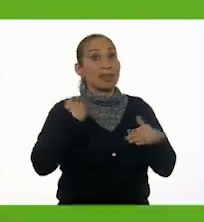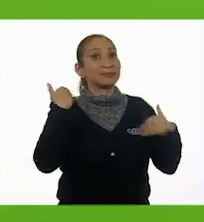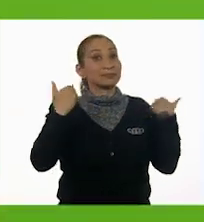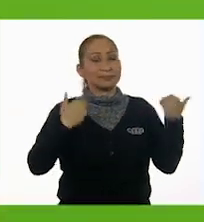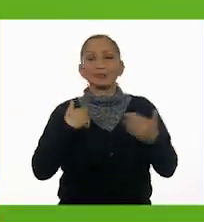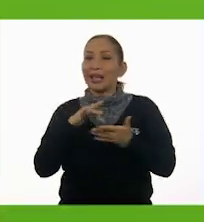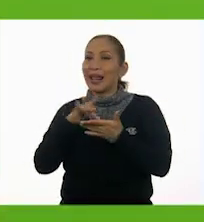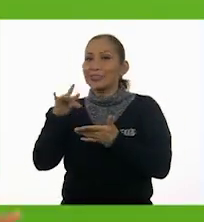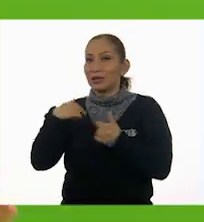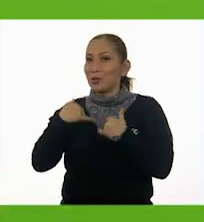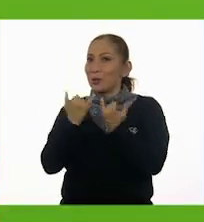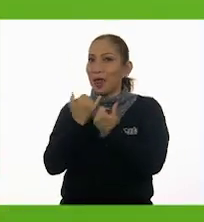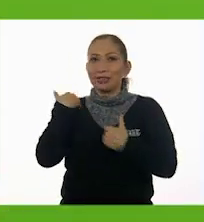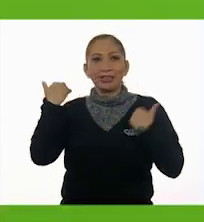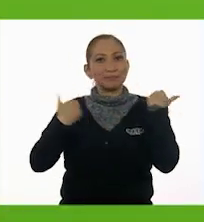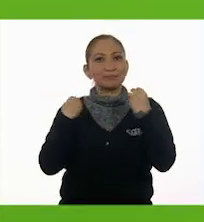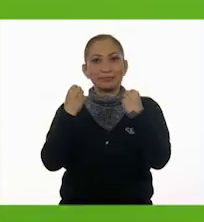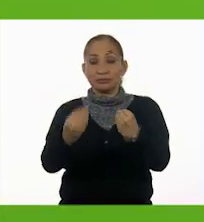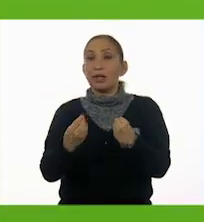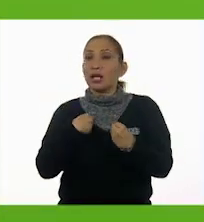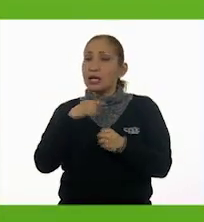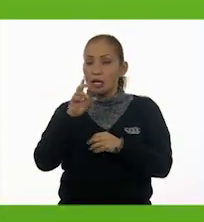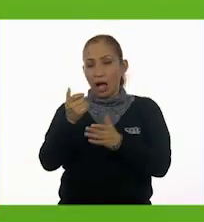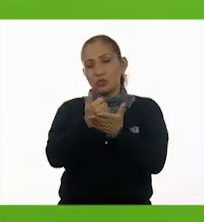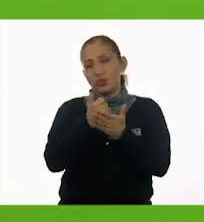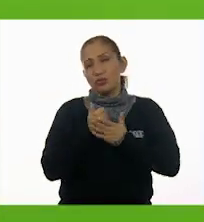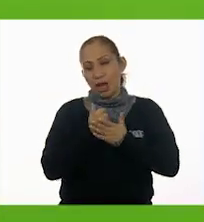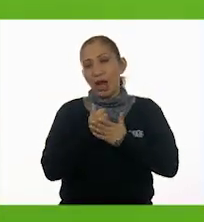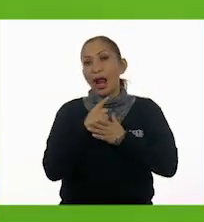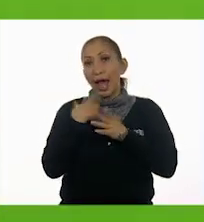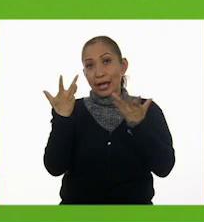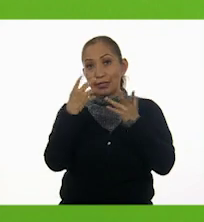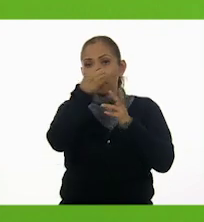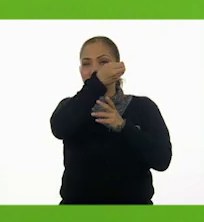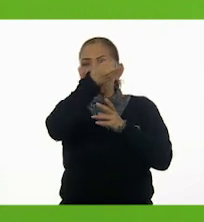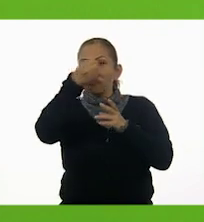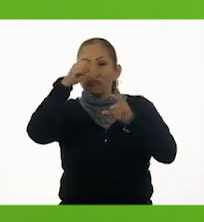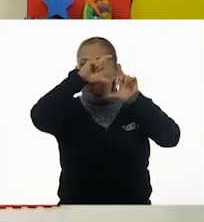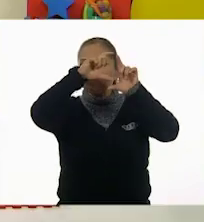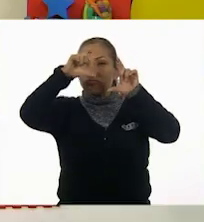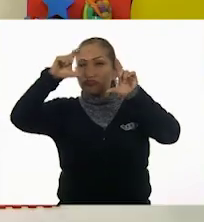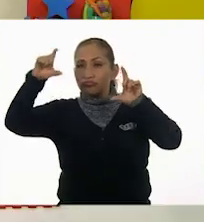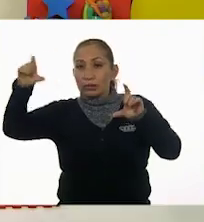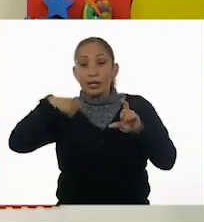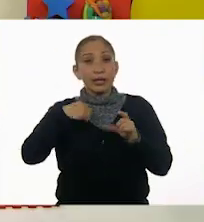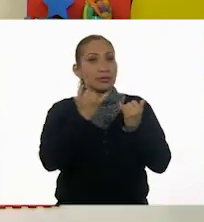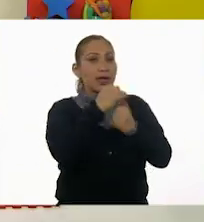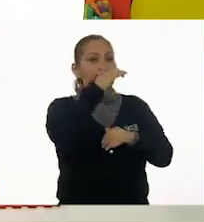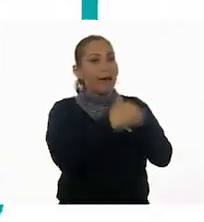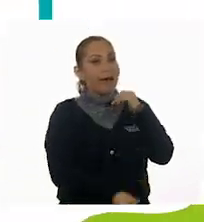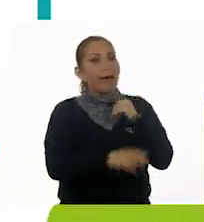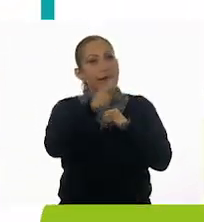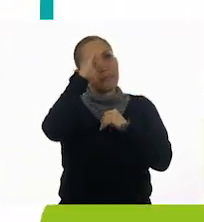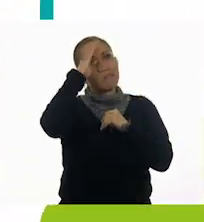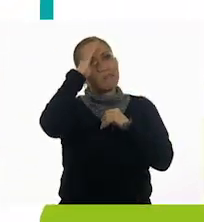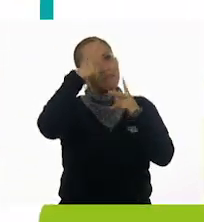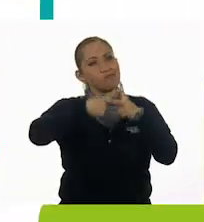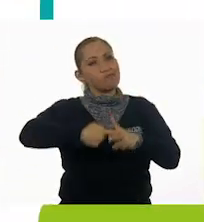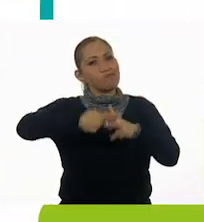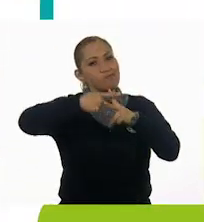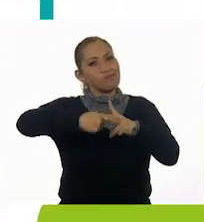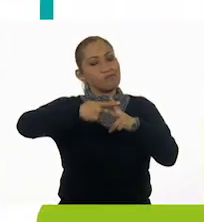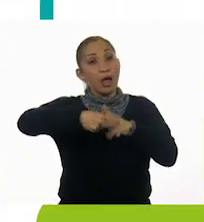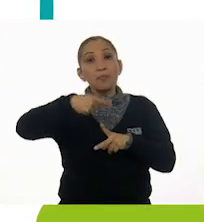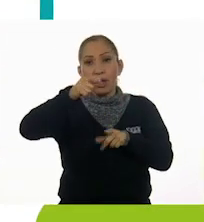divertida. Gracias. Yo también me divertí mucho y por ayudarme a formar patrones. Y así concluimos pensamiento